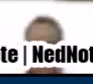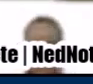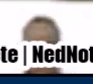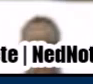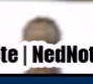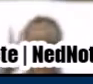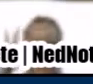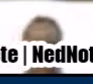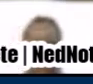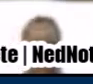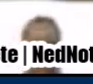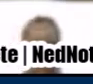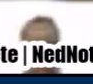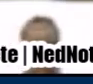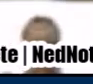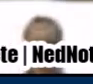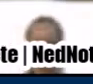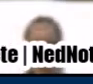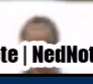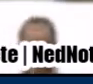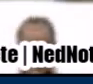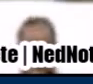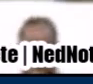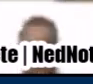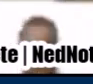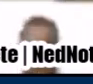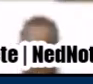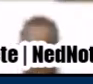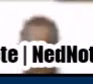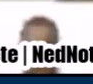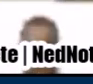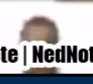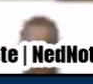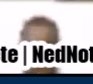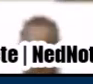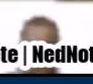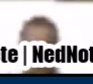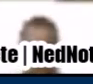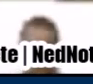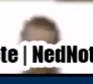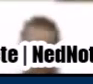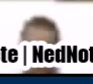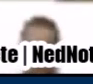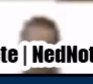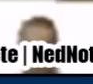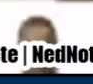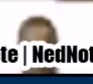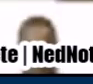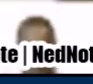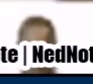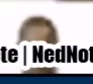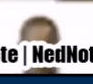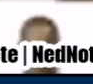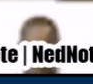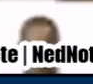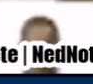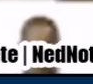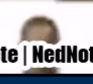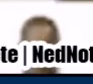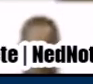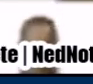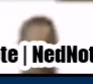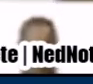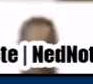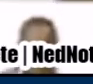gritos. Y eso nos va a llevar a atender la emergencia, a la productividad o no. Como también se lo escuché